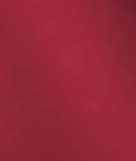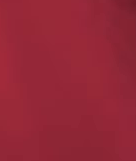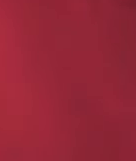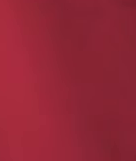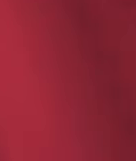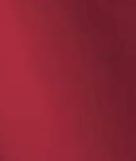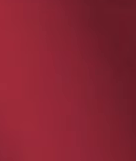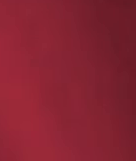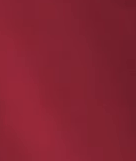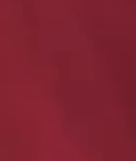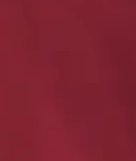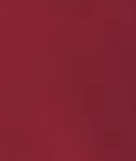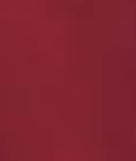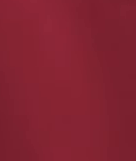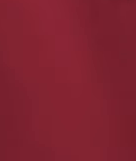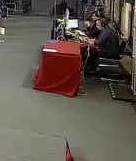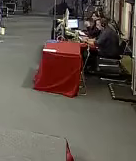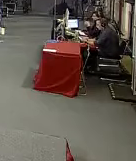Gobierno de México.